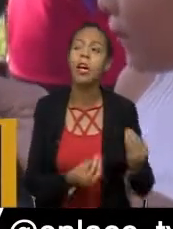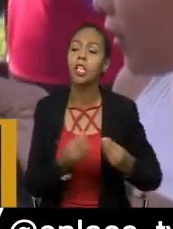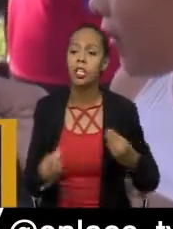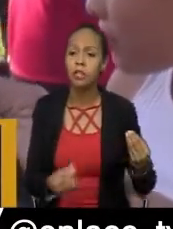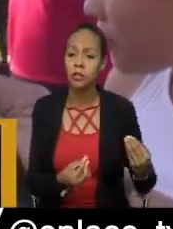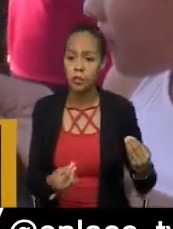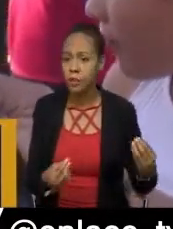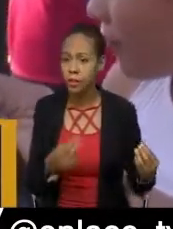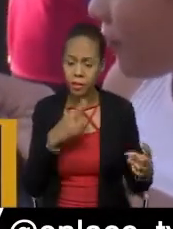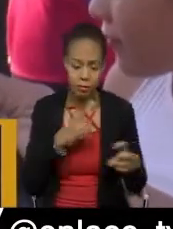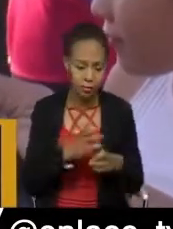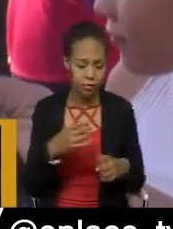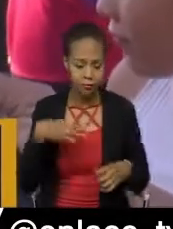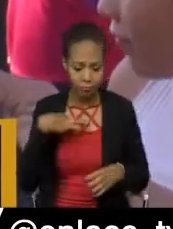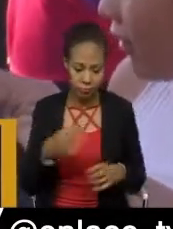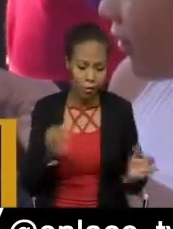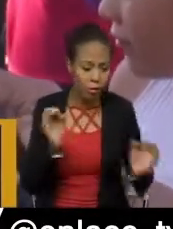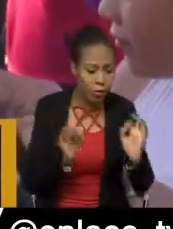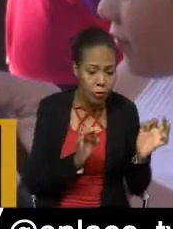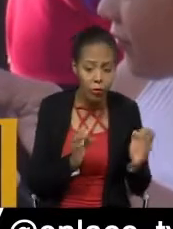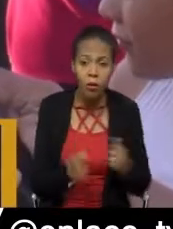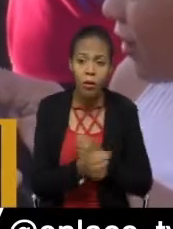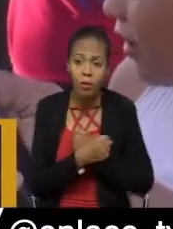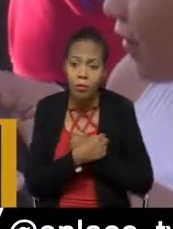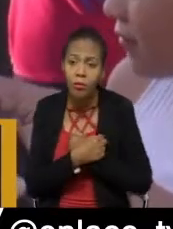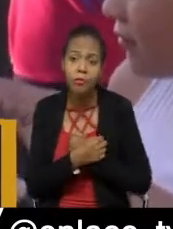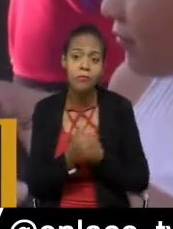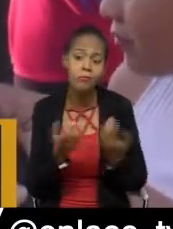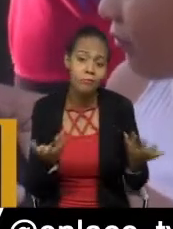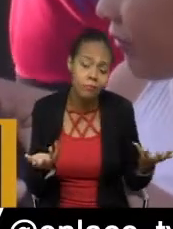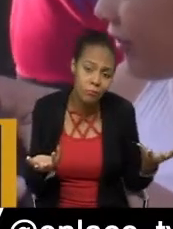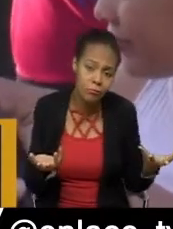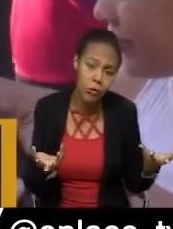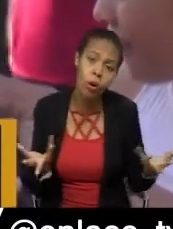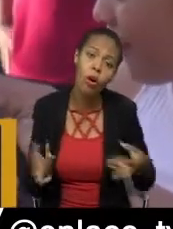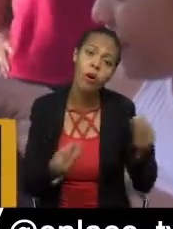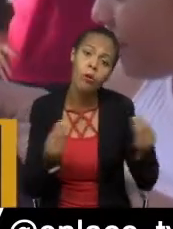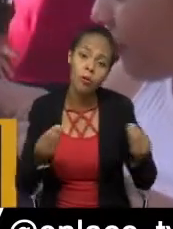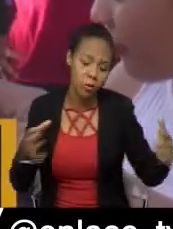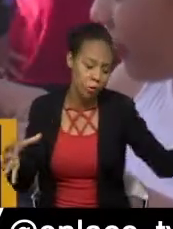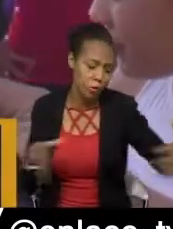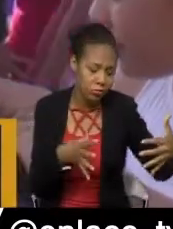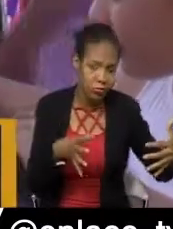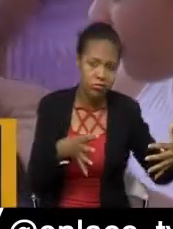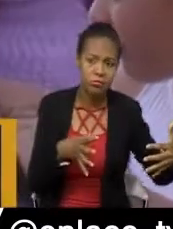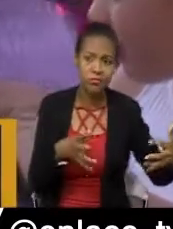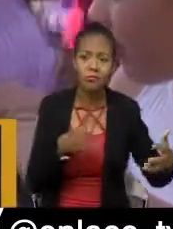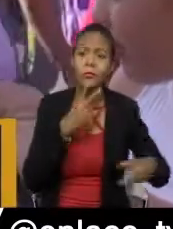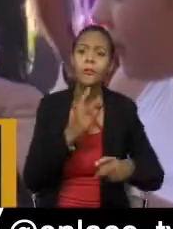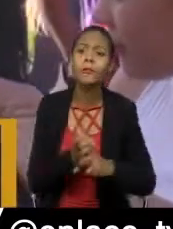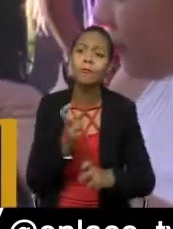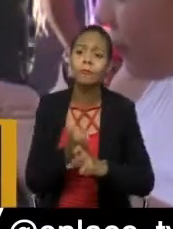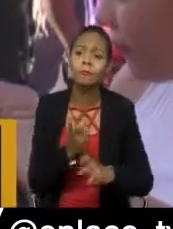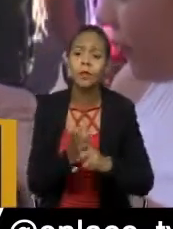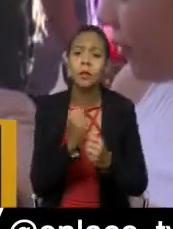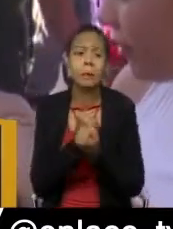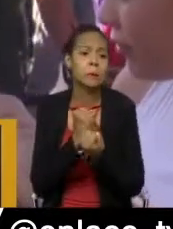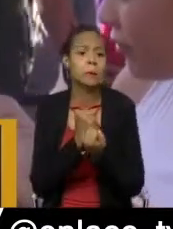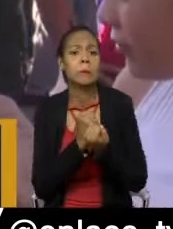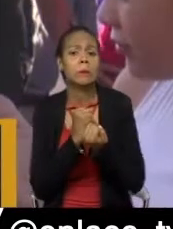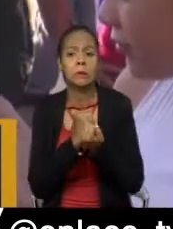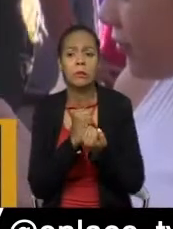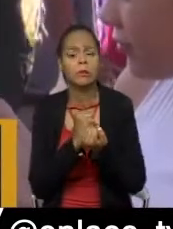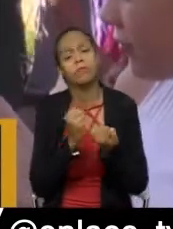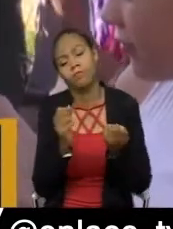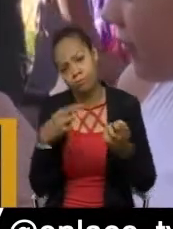a dar condiciones dignas, amor y protección, sino estar allí agrupados, a golpe, en hacinamiento, no son